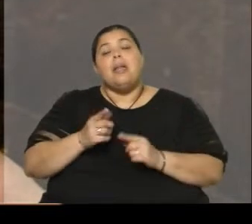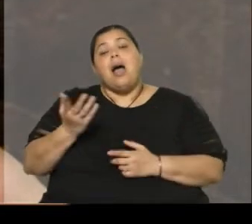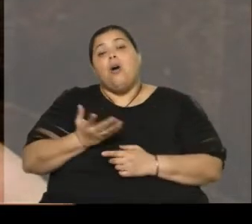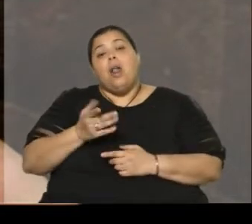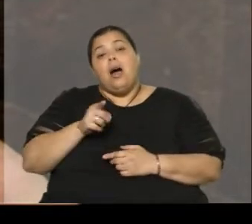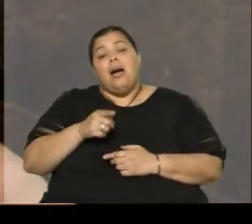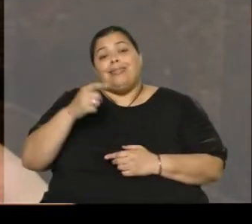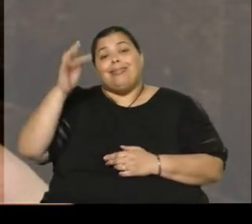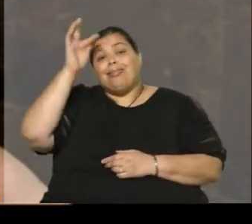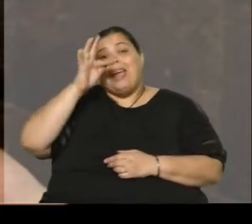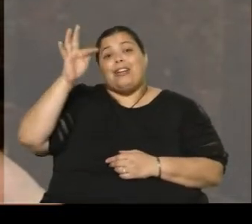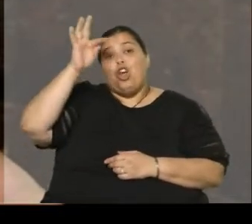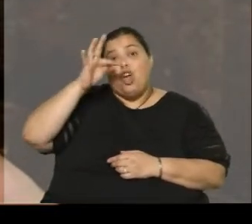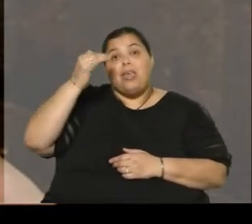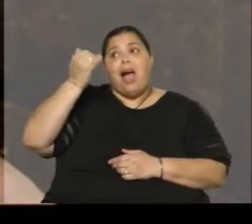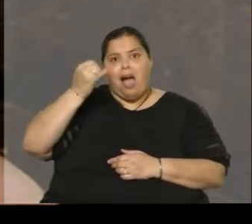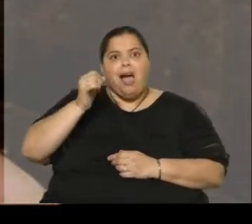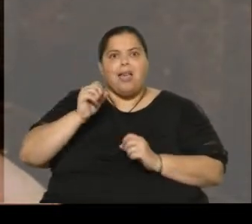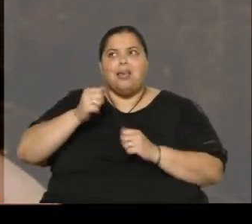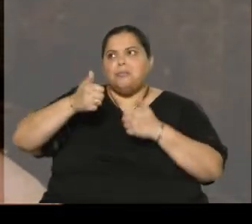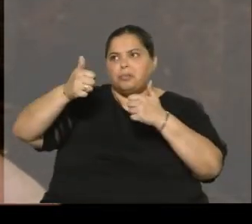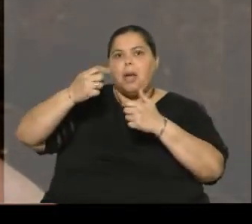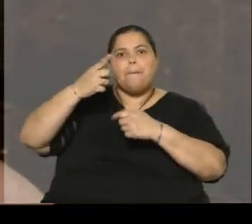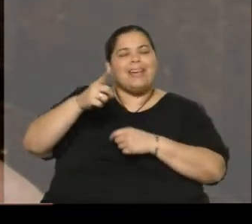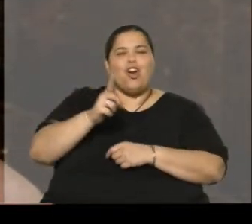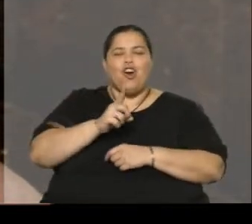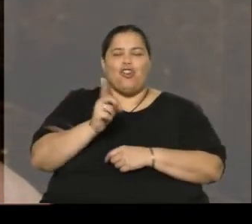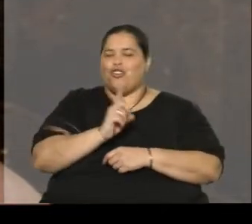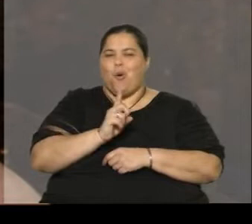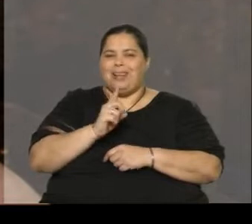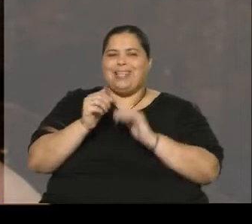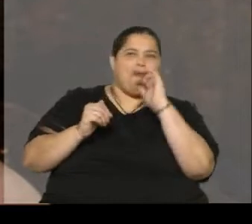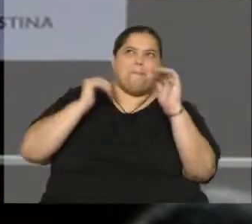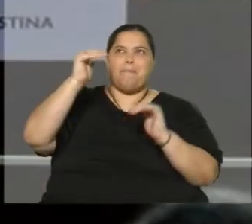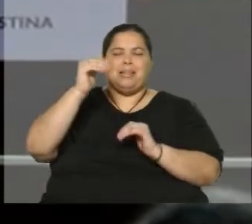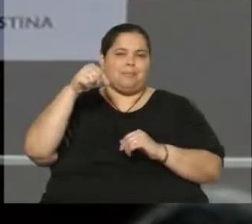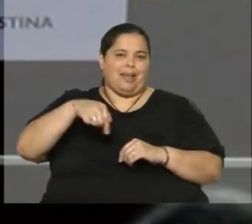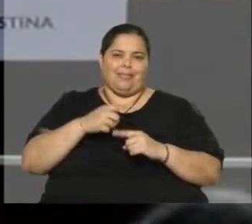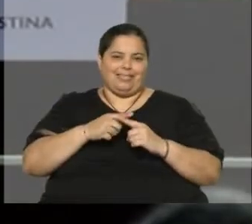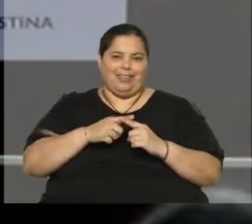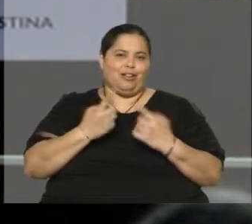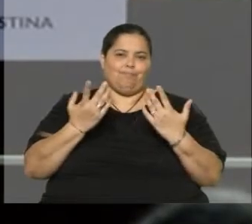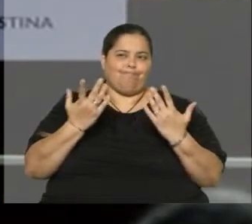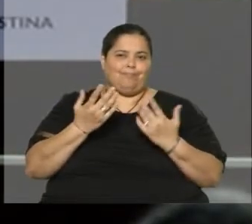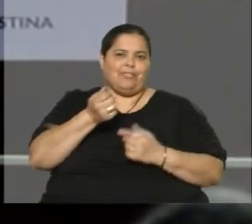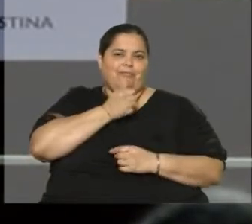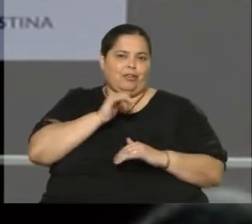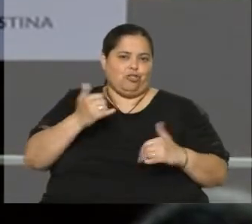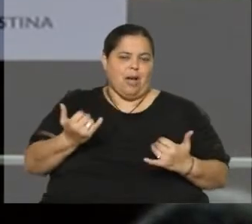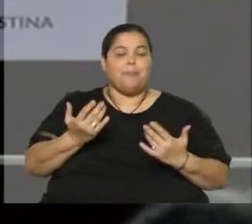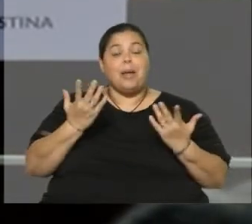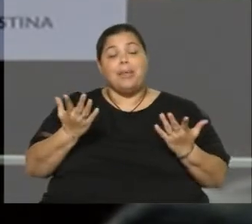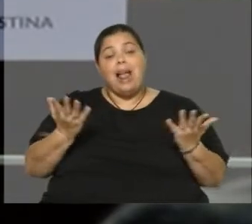con tecnologías de punta, pero insuficientes todavía para este siglo, ¿verdad? El Consejo Directivo del Instituto